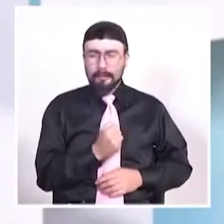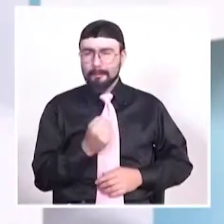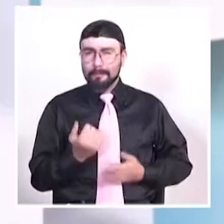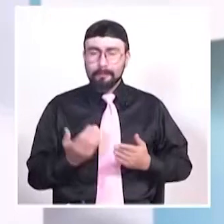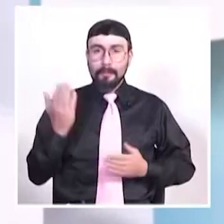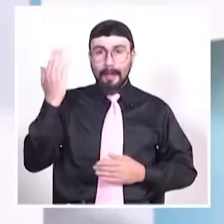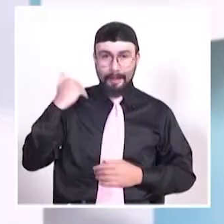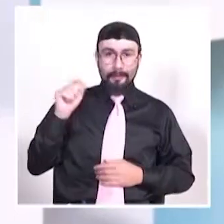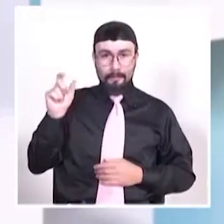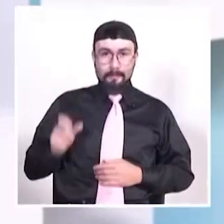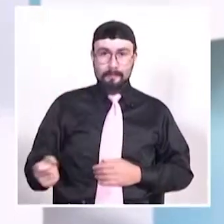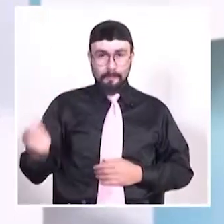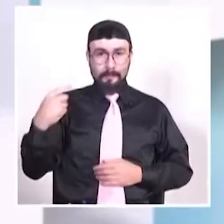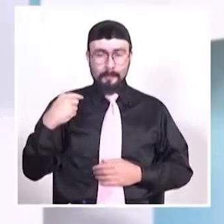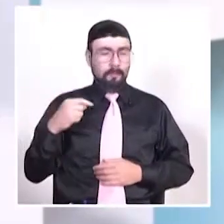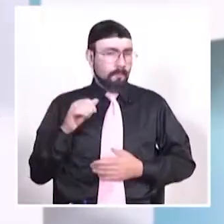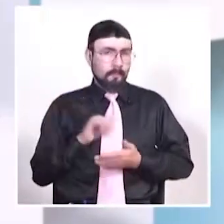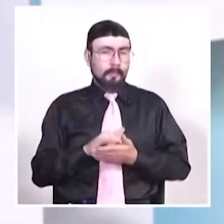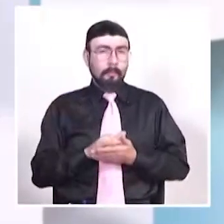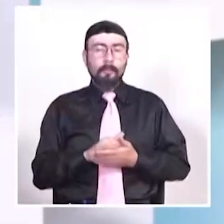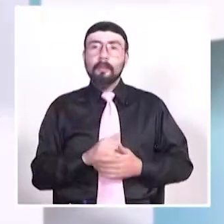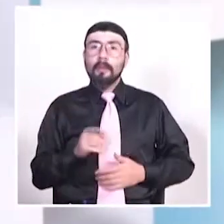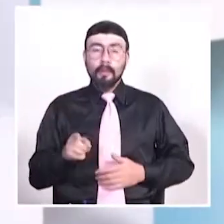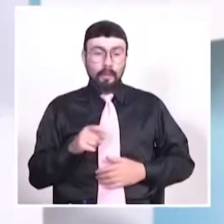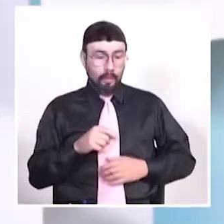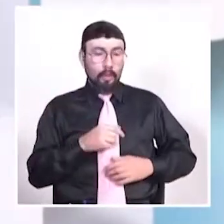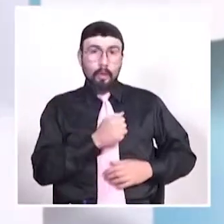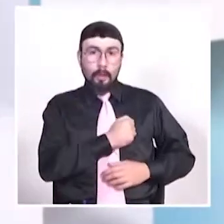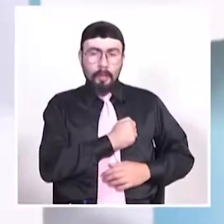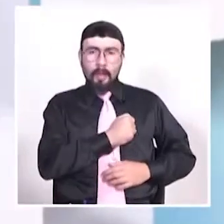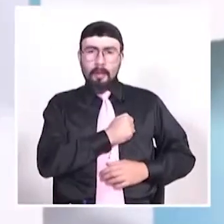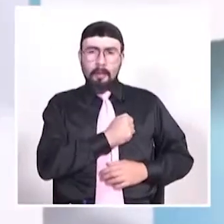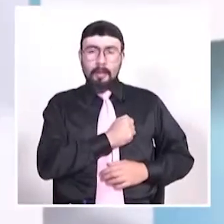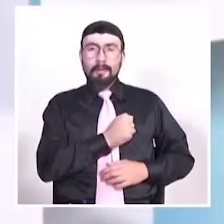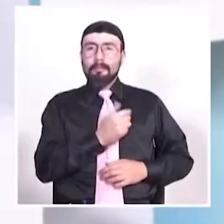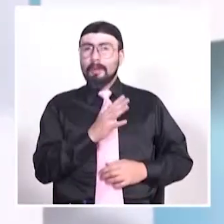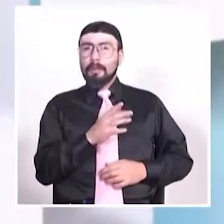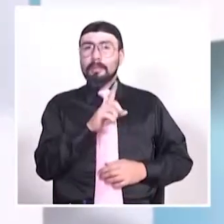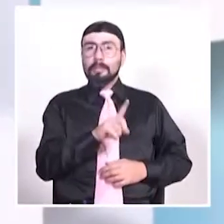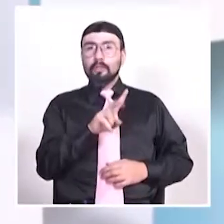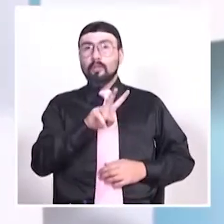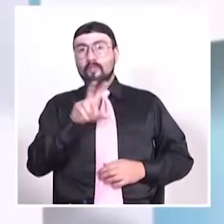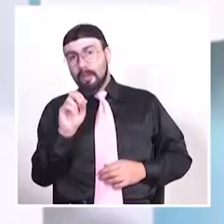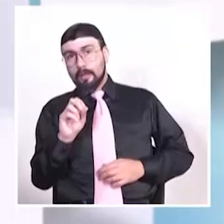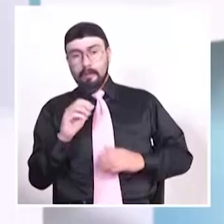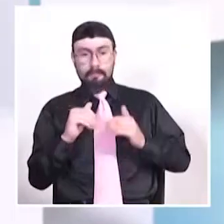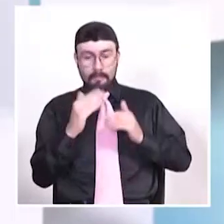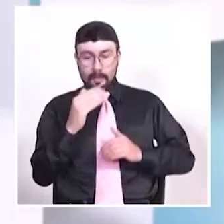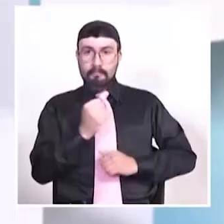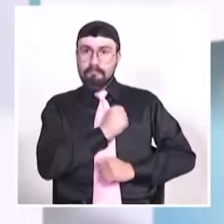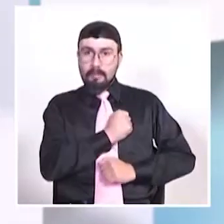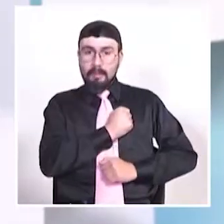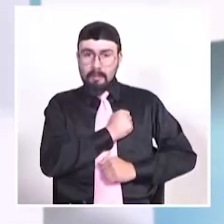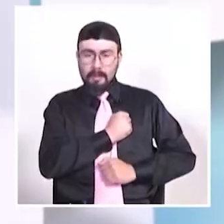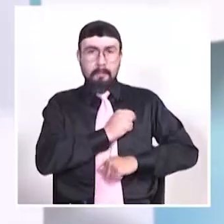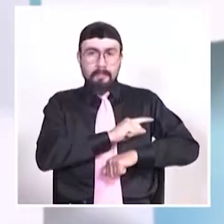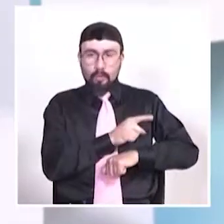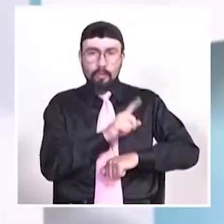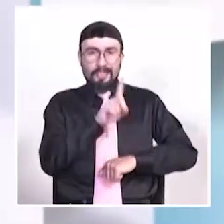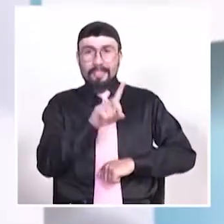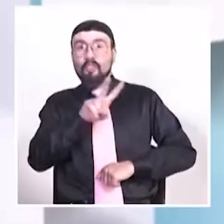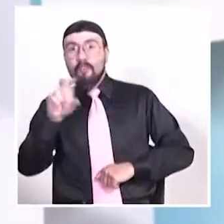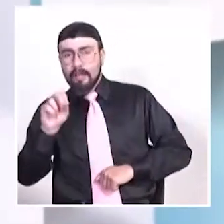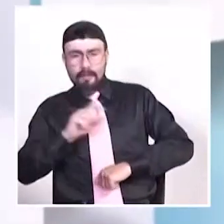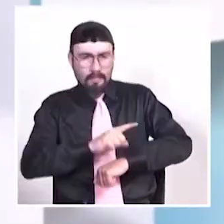el amigo anterior. Cuando el corazón está por encima de 120 latidos por minuto, hay que